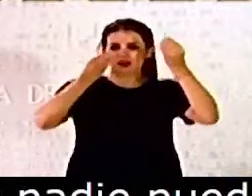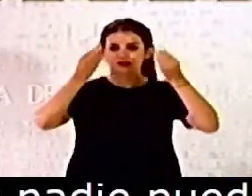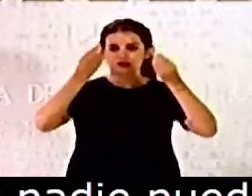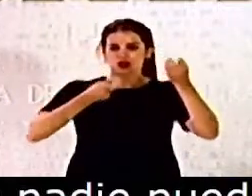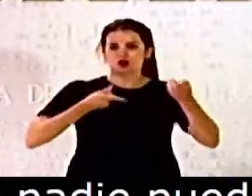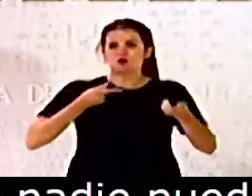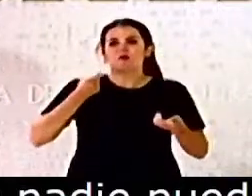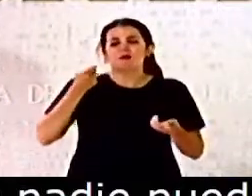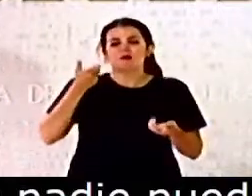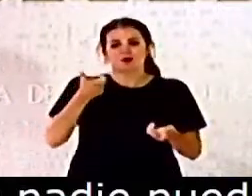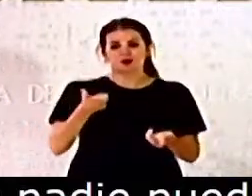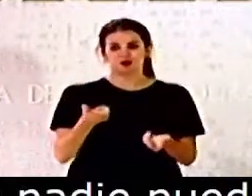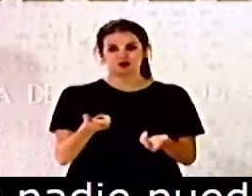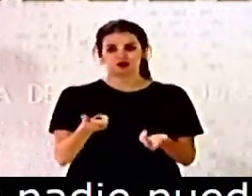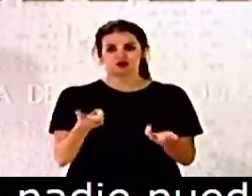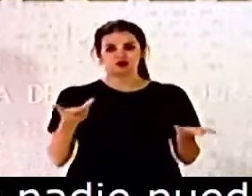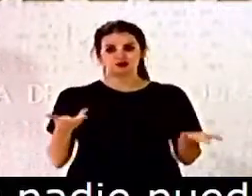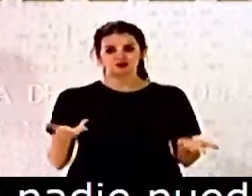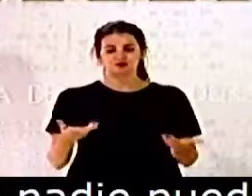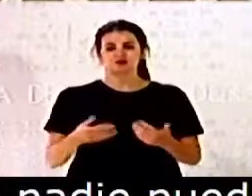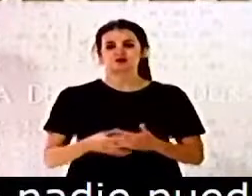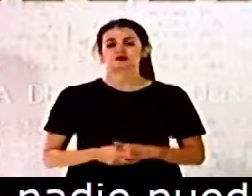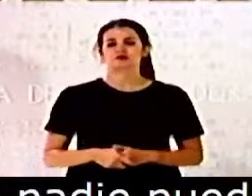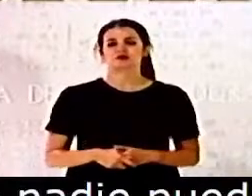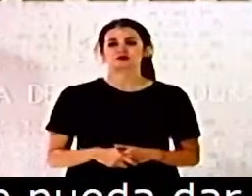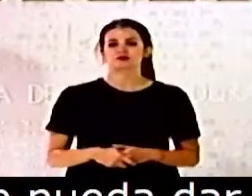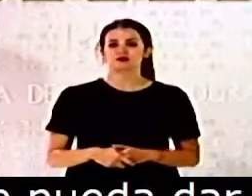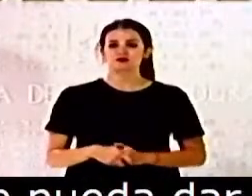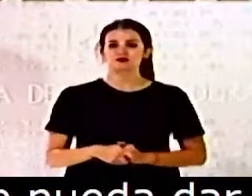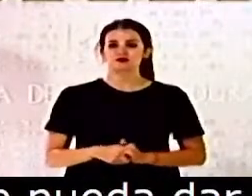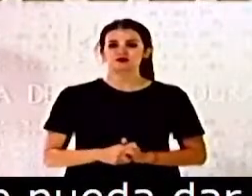Lo razonable es lo que hay que hacer.